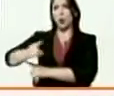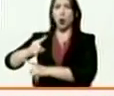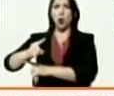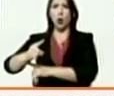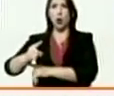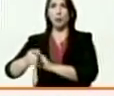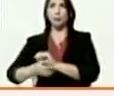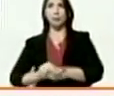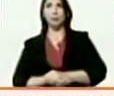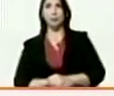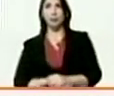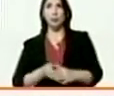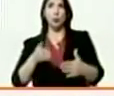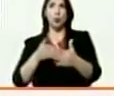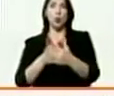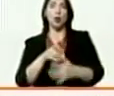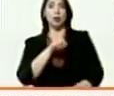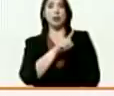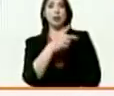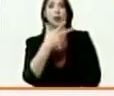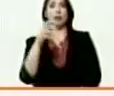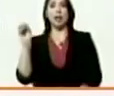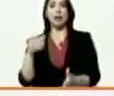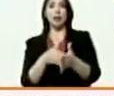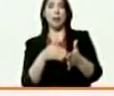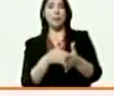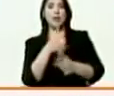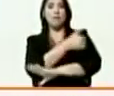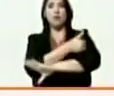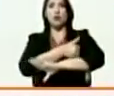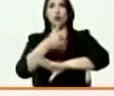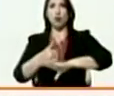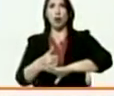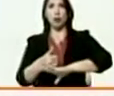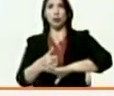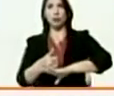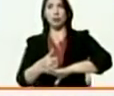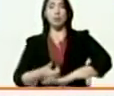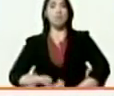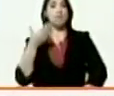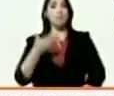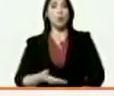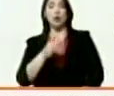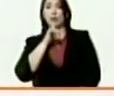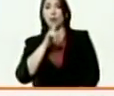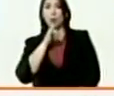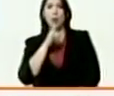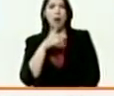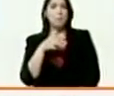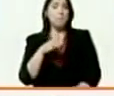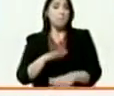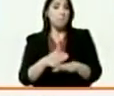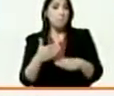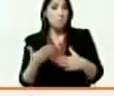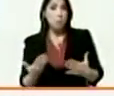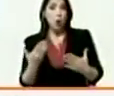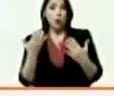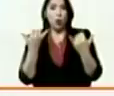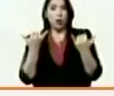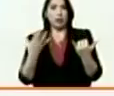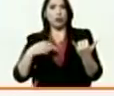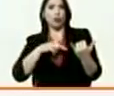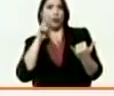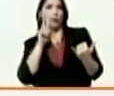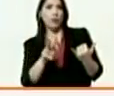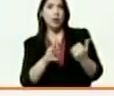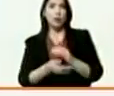condenatoria en contra de 131 funcionarios. Y es importante decir esto porque en este momento hemos visto,